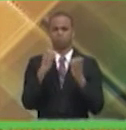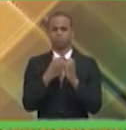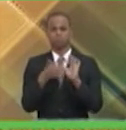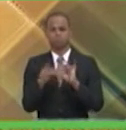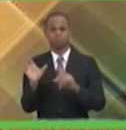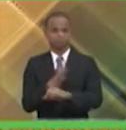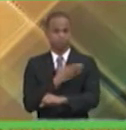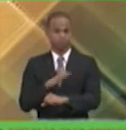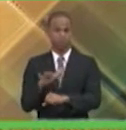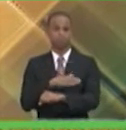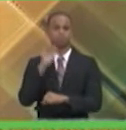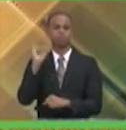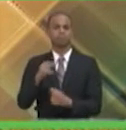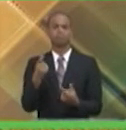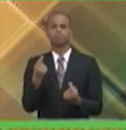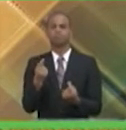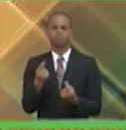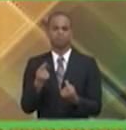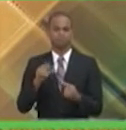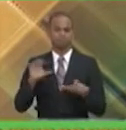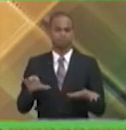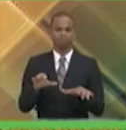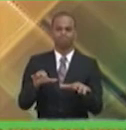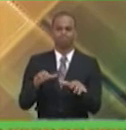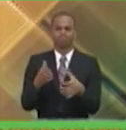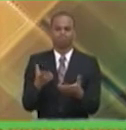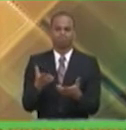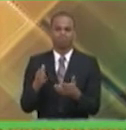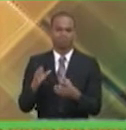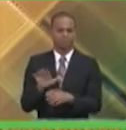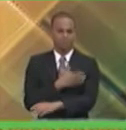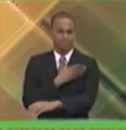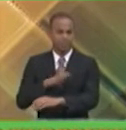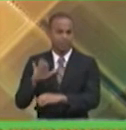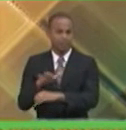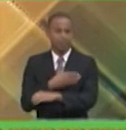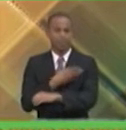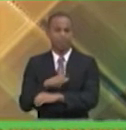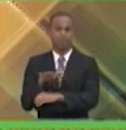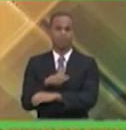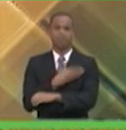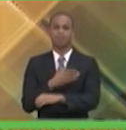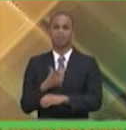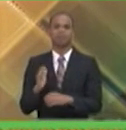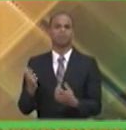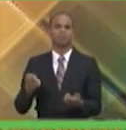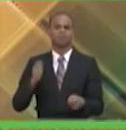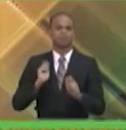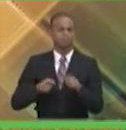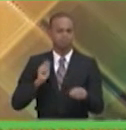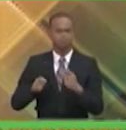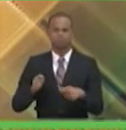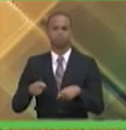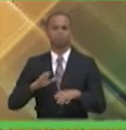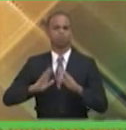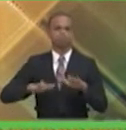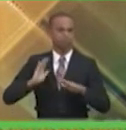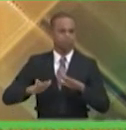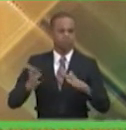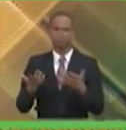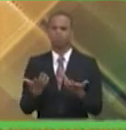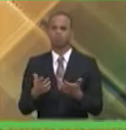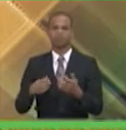música. Ahí estuvimos impartiendo el curso de canto, la batería, timbales, la